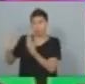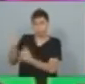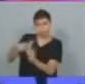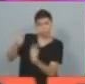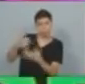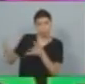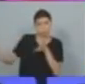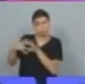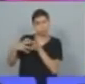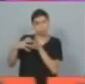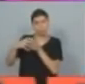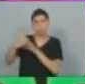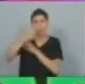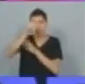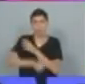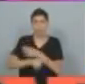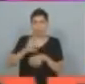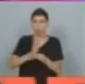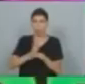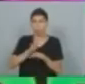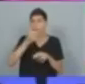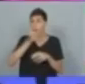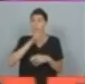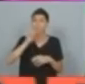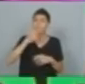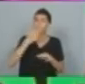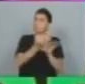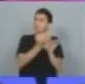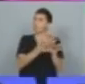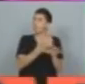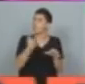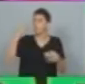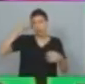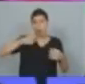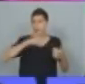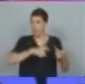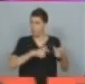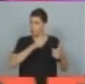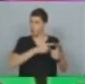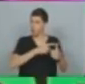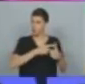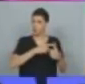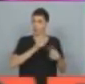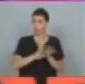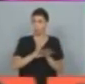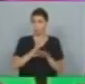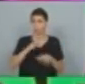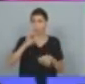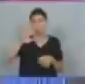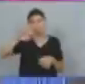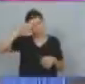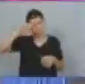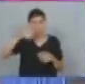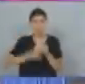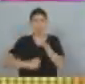un ser humano que se destaque por su talento y sus aptitudes artísticas. Algo que parece tan probable como que Porcelito se ponga a tomar clases de ballet